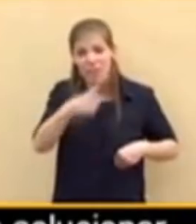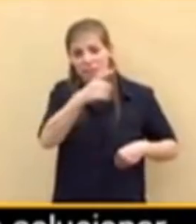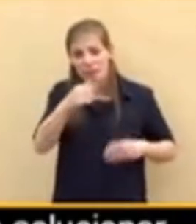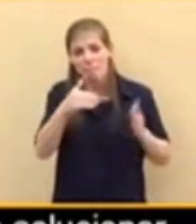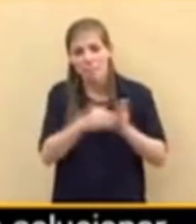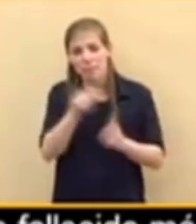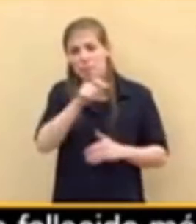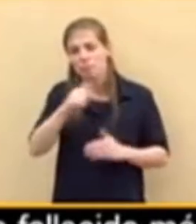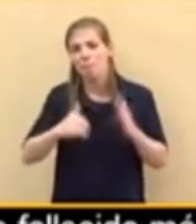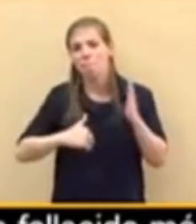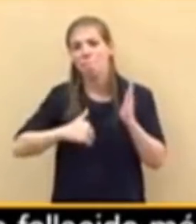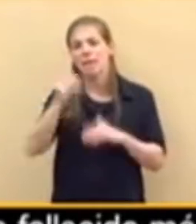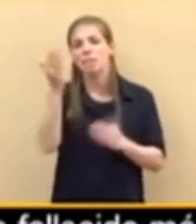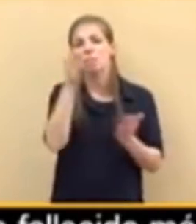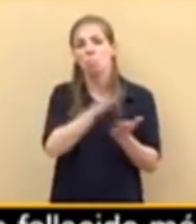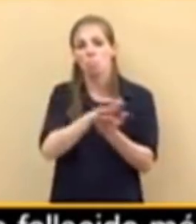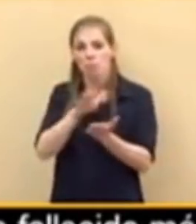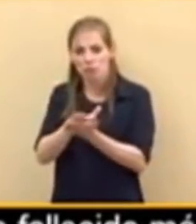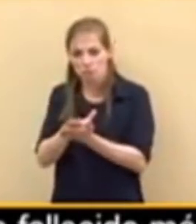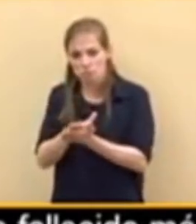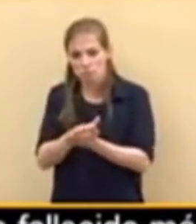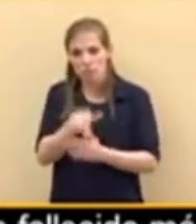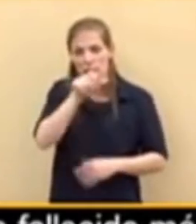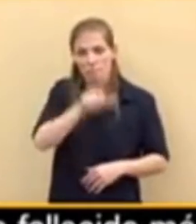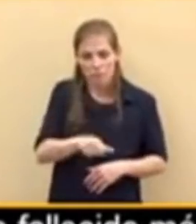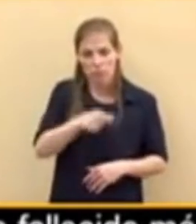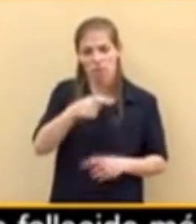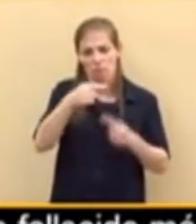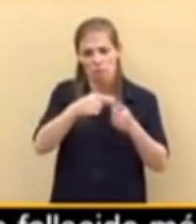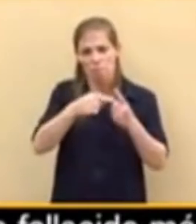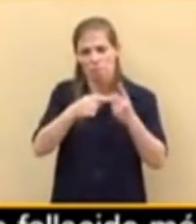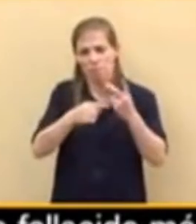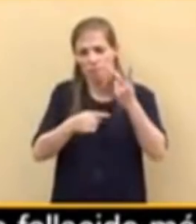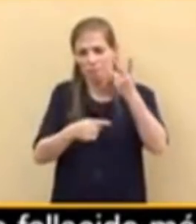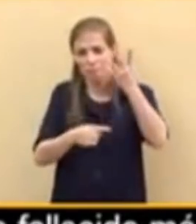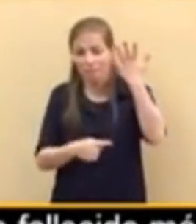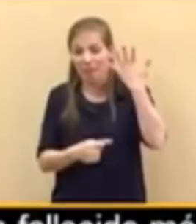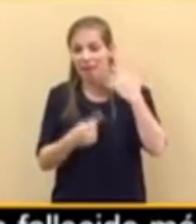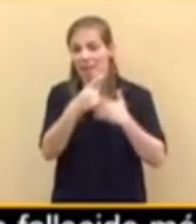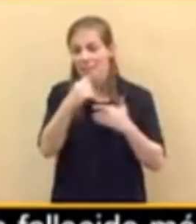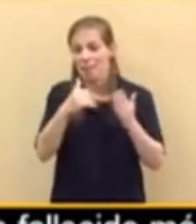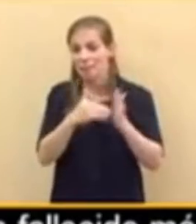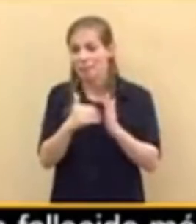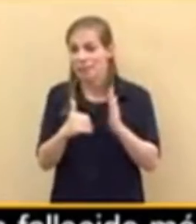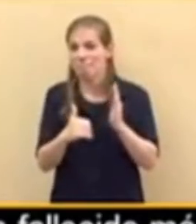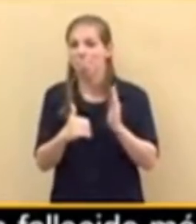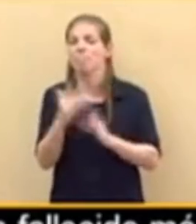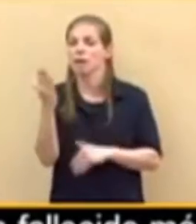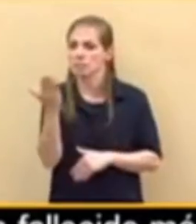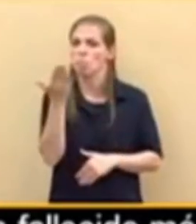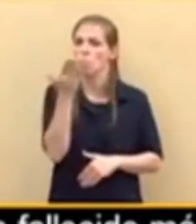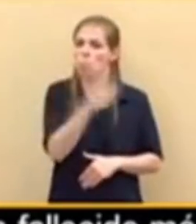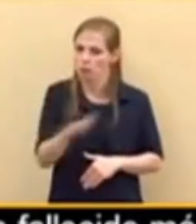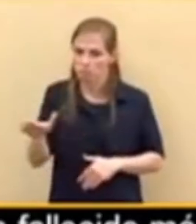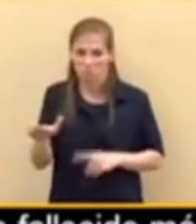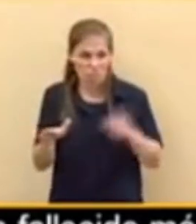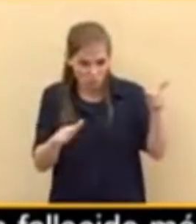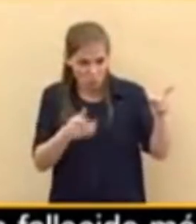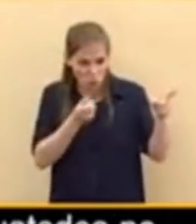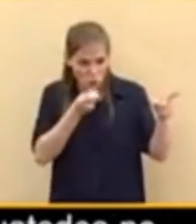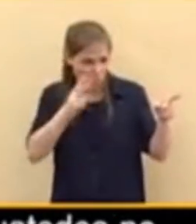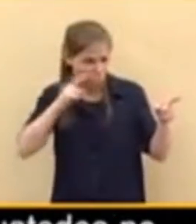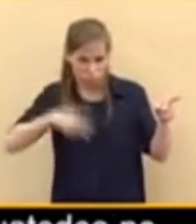quieren reconocer el número porque eso es propaganda negativa para su Gobierno. Muchas gracias. Gracias, señor García.